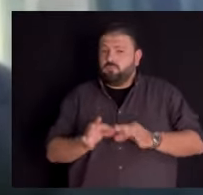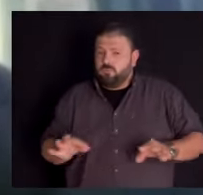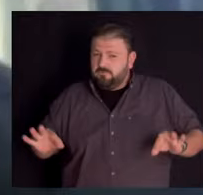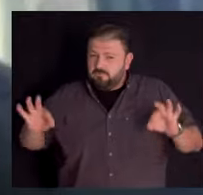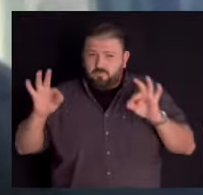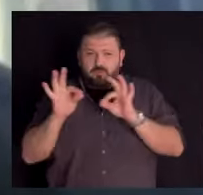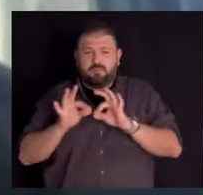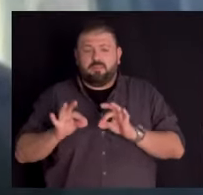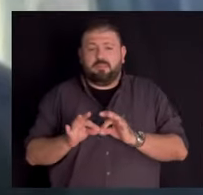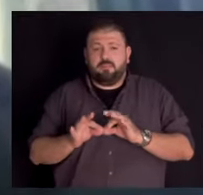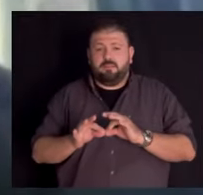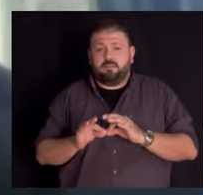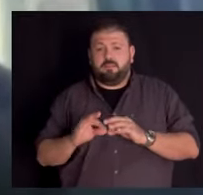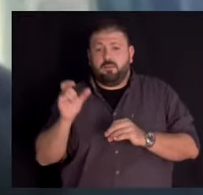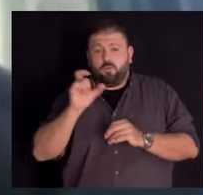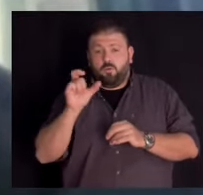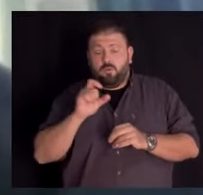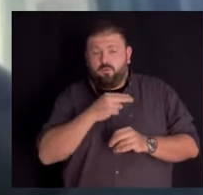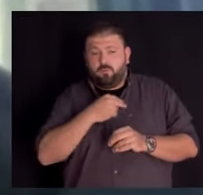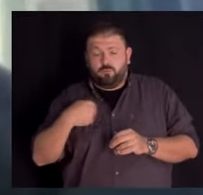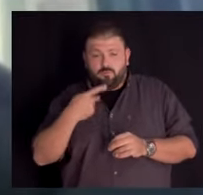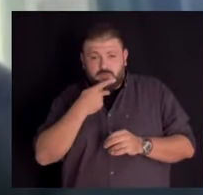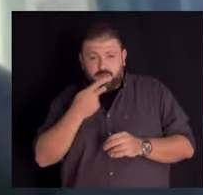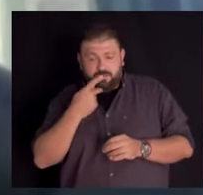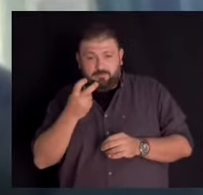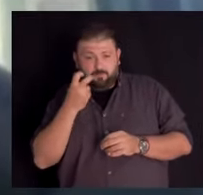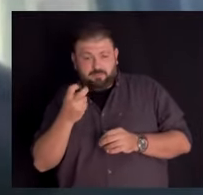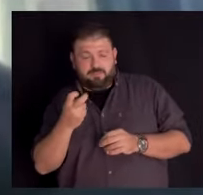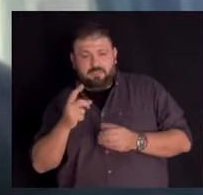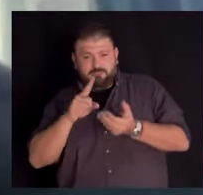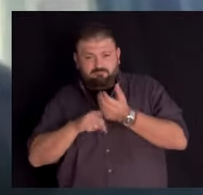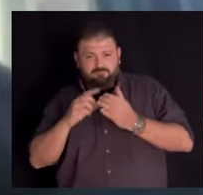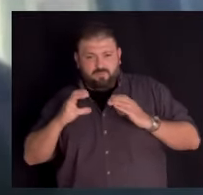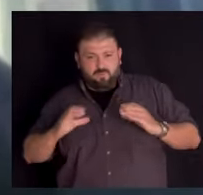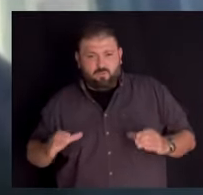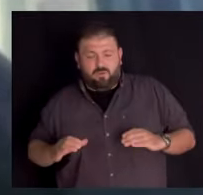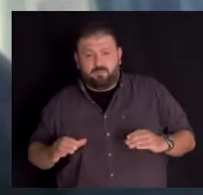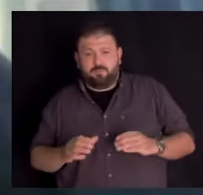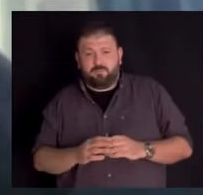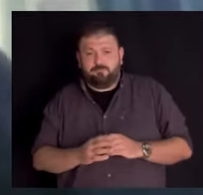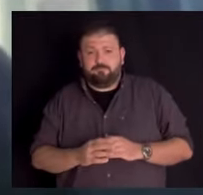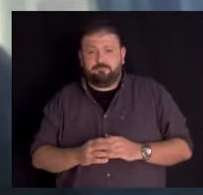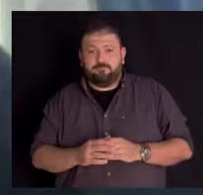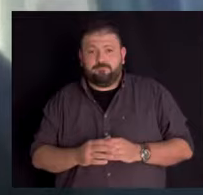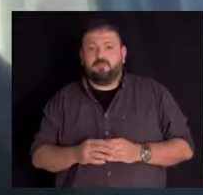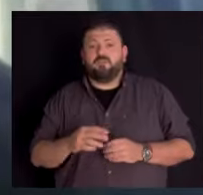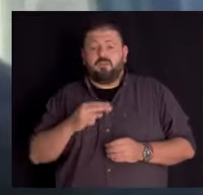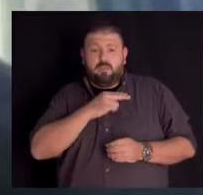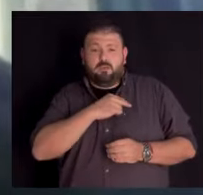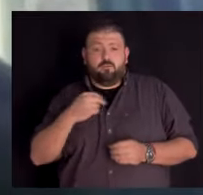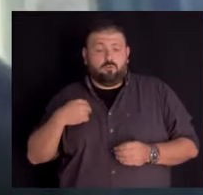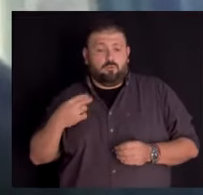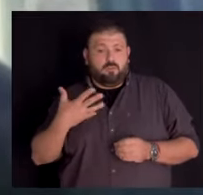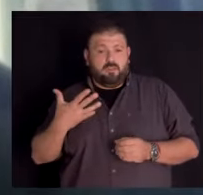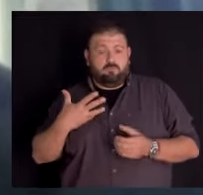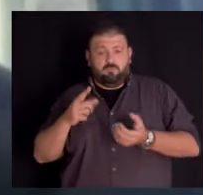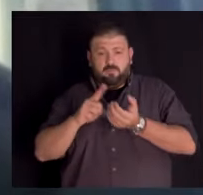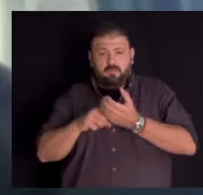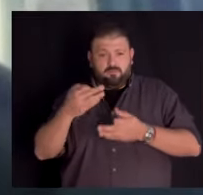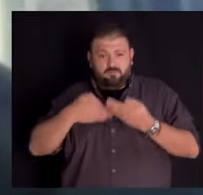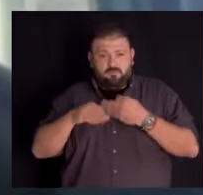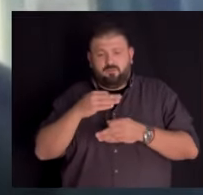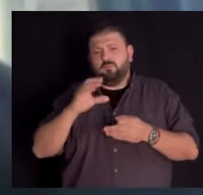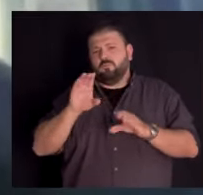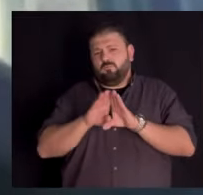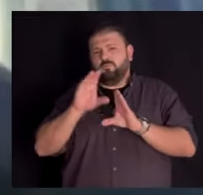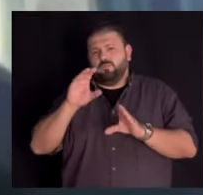importantísimo cuando hablamos del sistema nervioso, de que también tenemos neuronas en muchas partes del